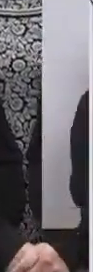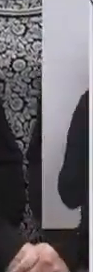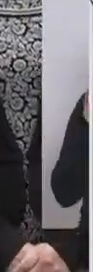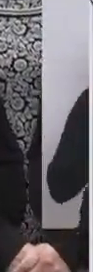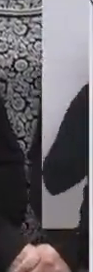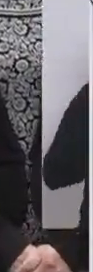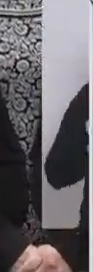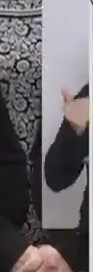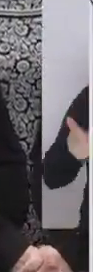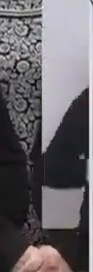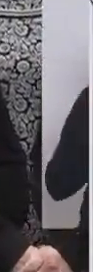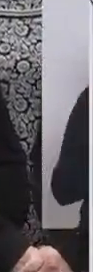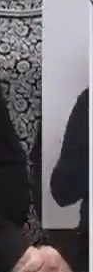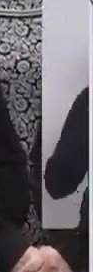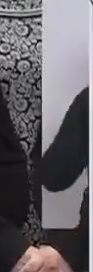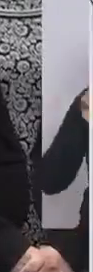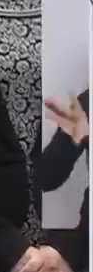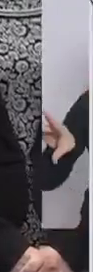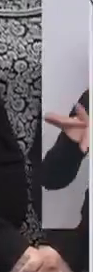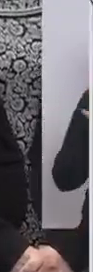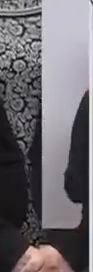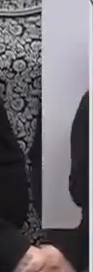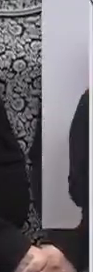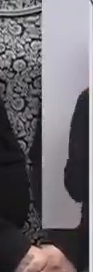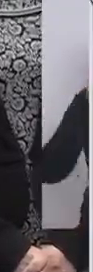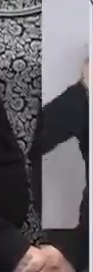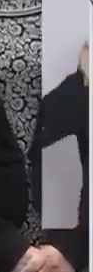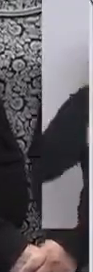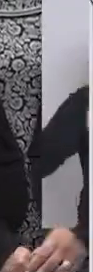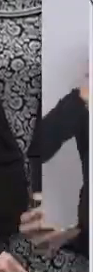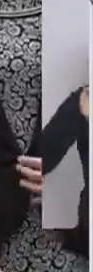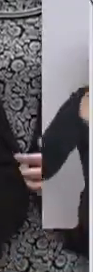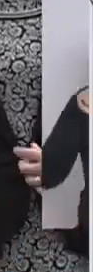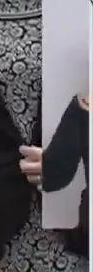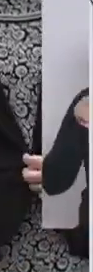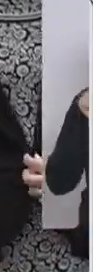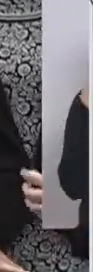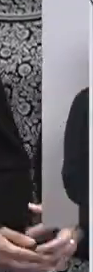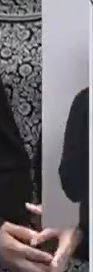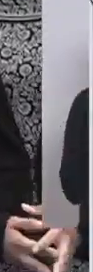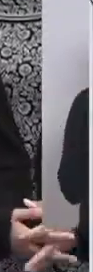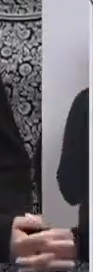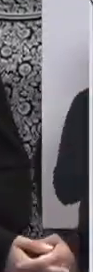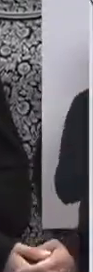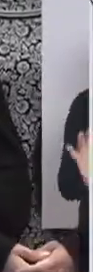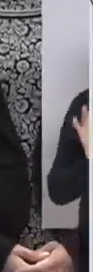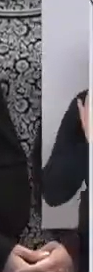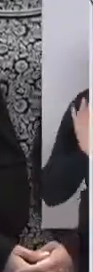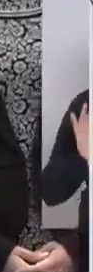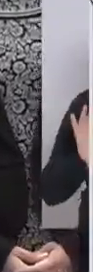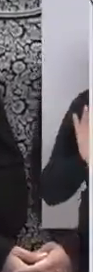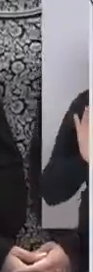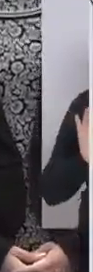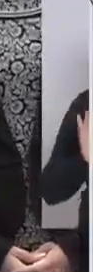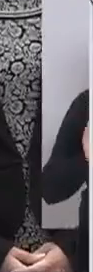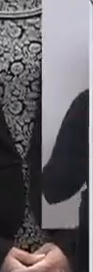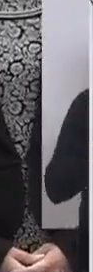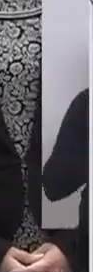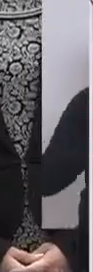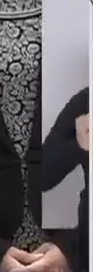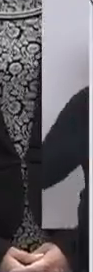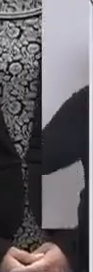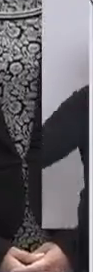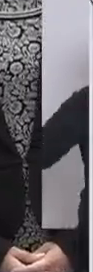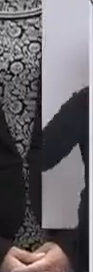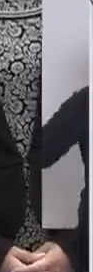cadena nacional en donde estamos escuchando al presidente, ¿verdad?, con estas palabras. Jaime Mulé, no sé si se quiere